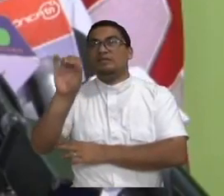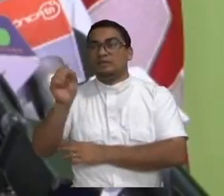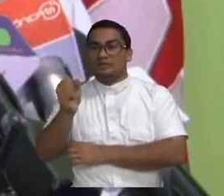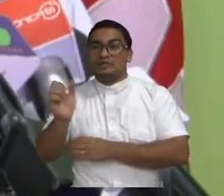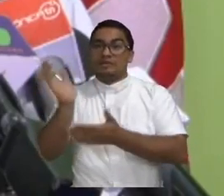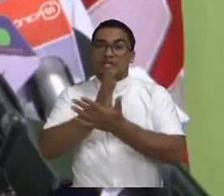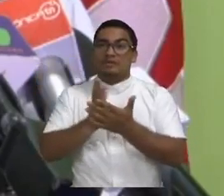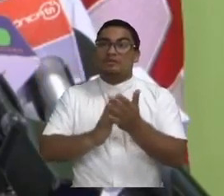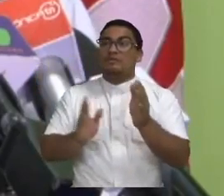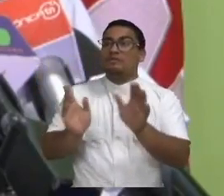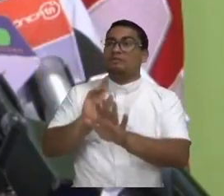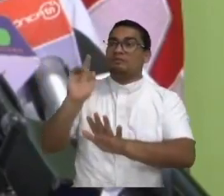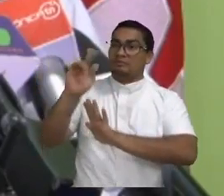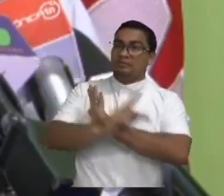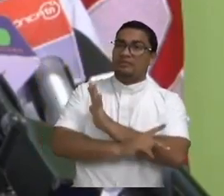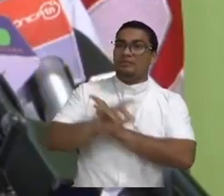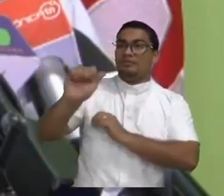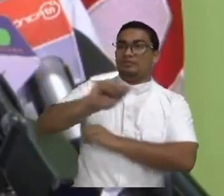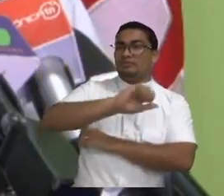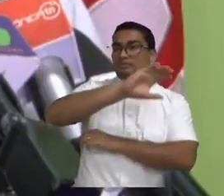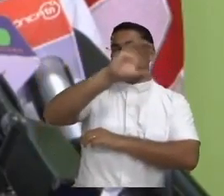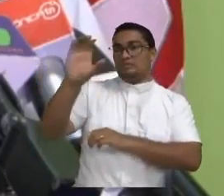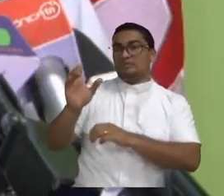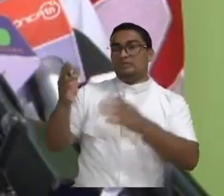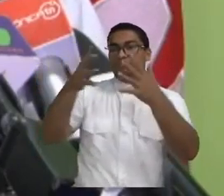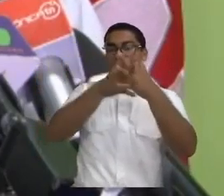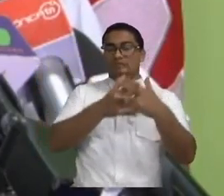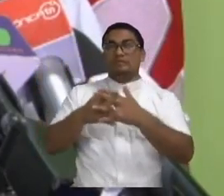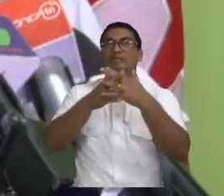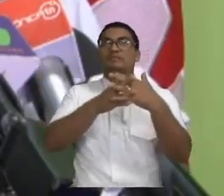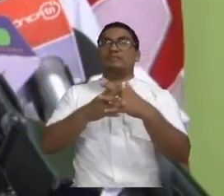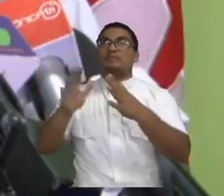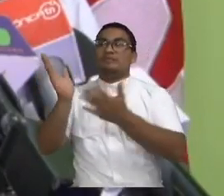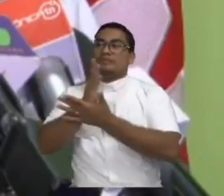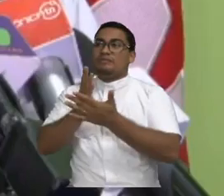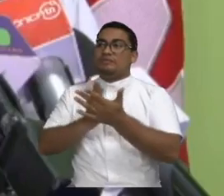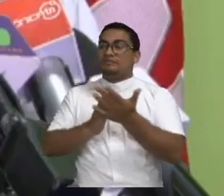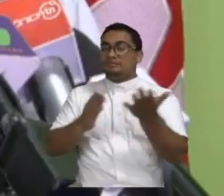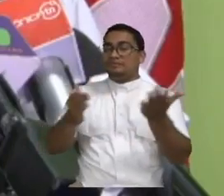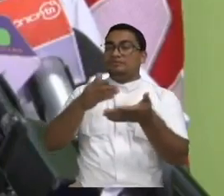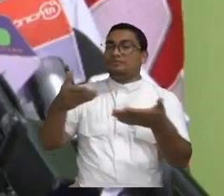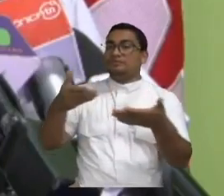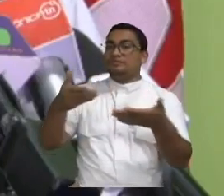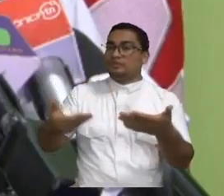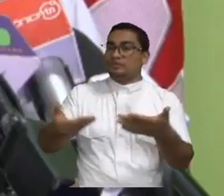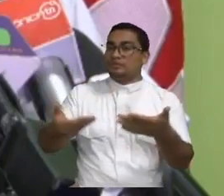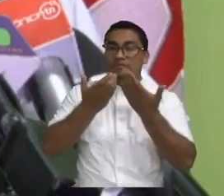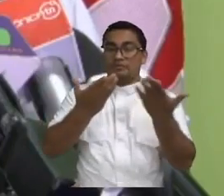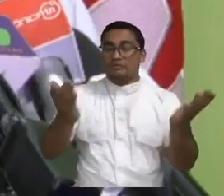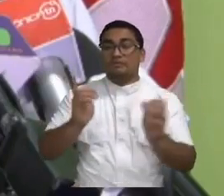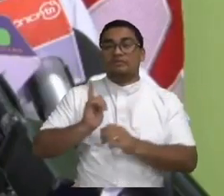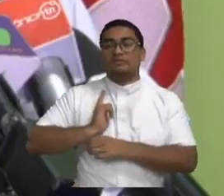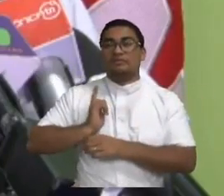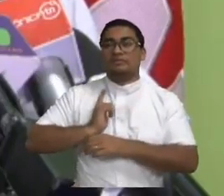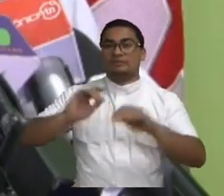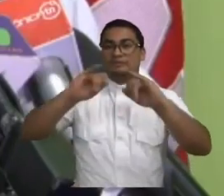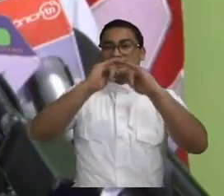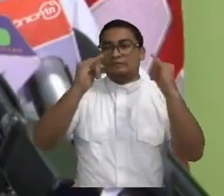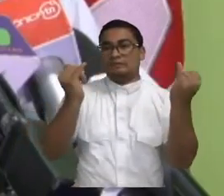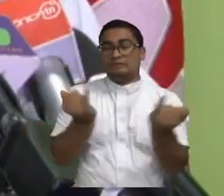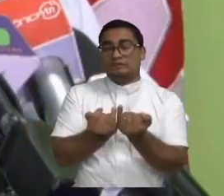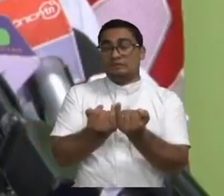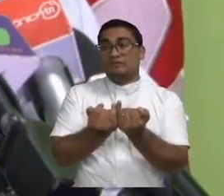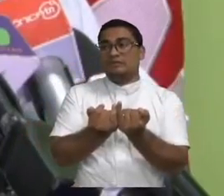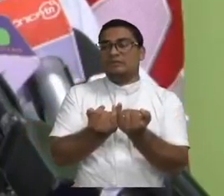y ya en Estados Unidos como casos importados. Y vamos a actualizar la información que tenemos a nivel internacional y